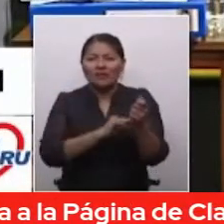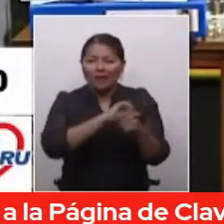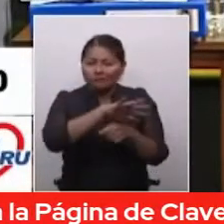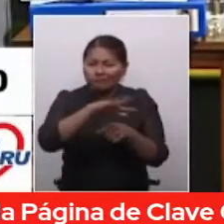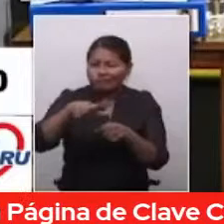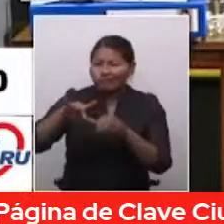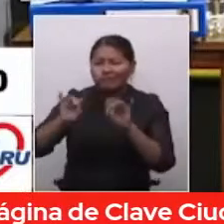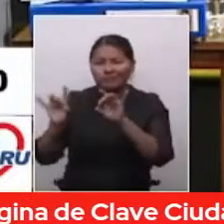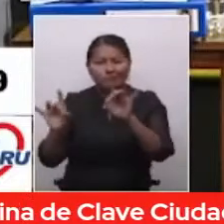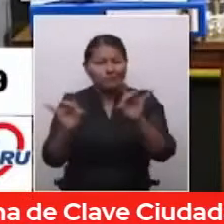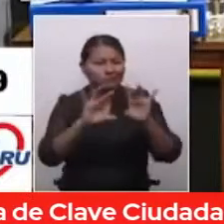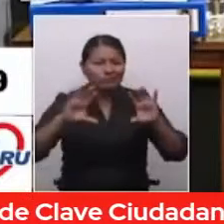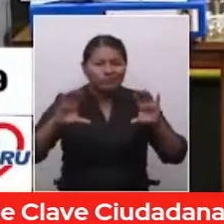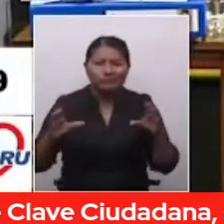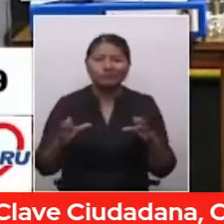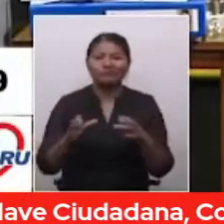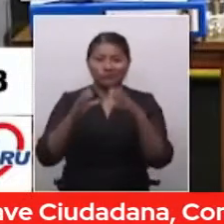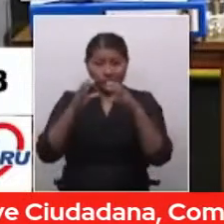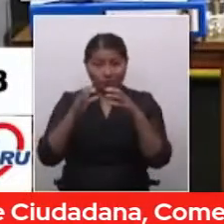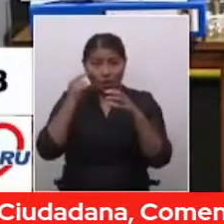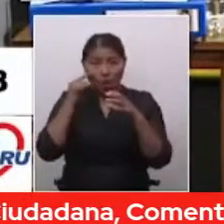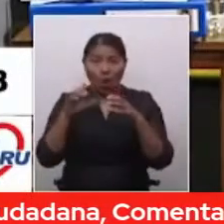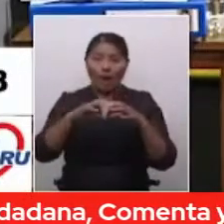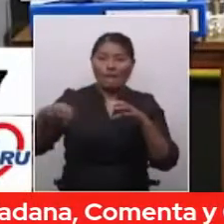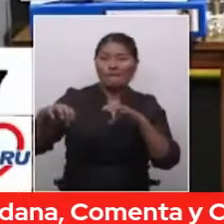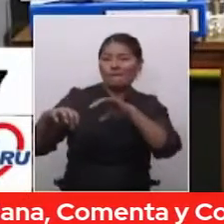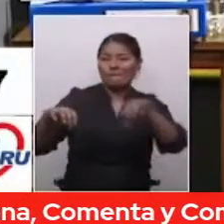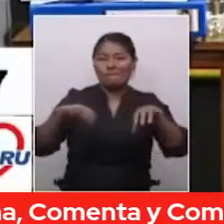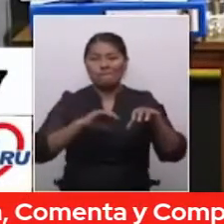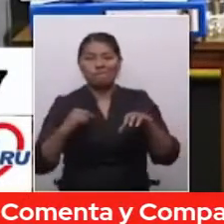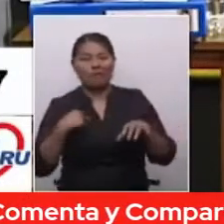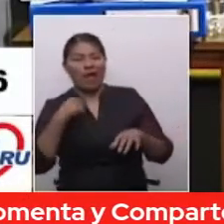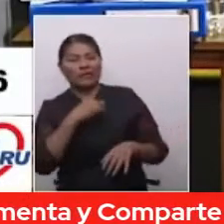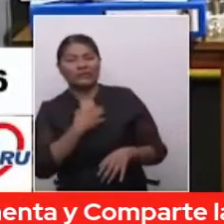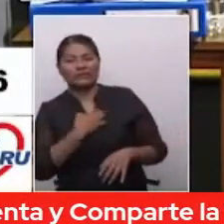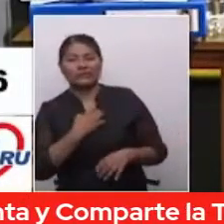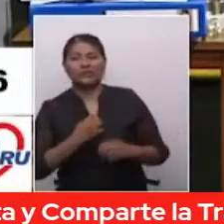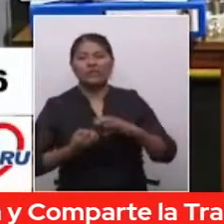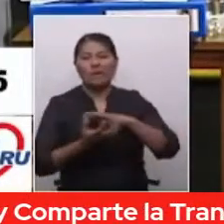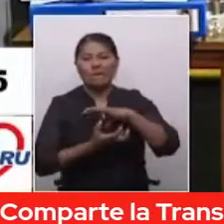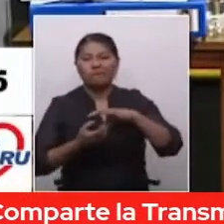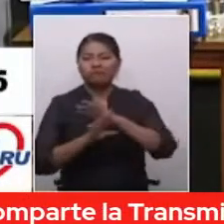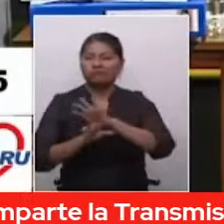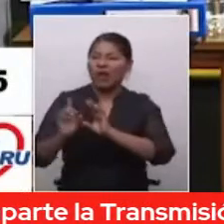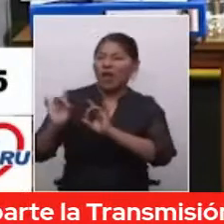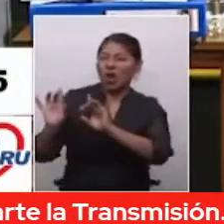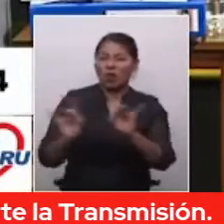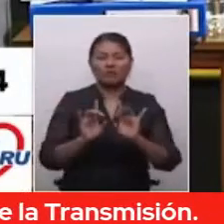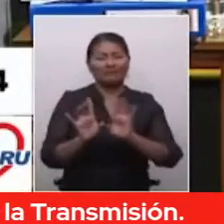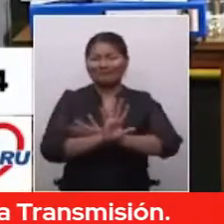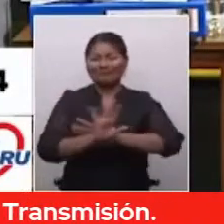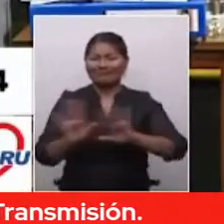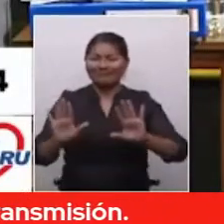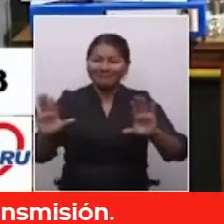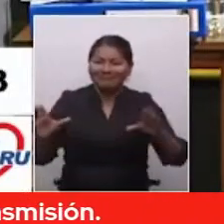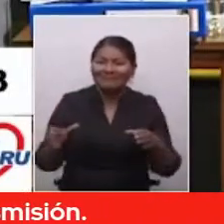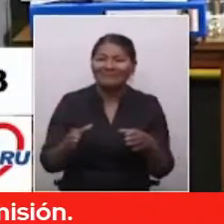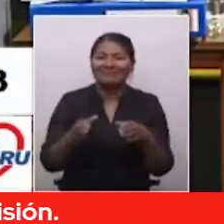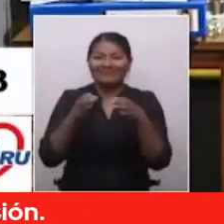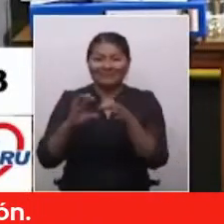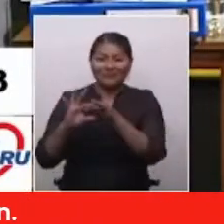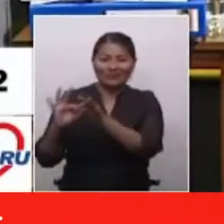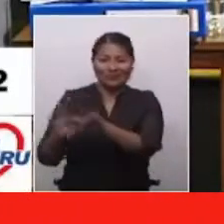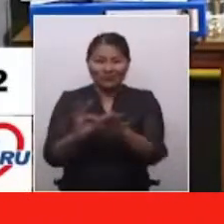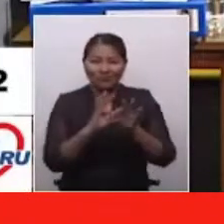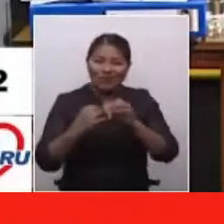Hoy no hay espacios para sembrar rencor ni odios. Ha llegado el momento en que nos